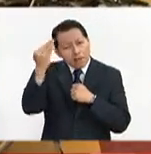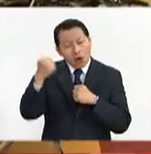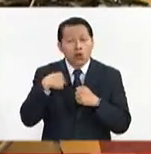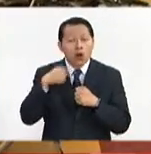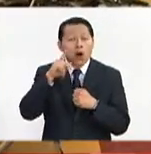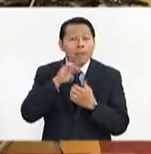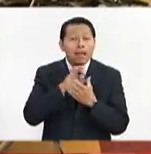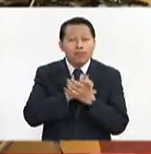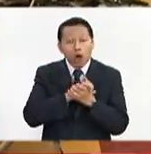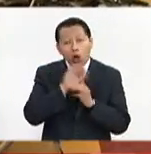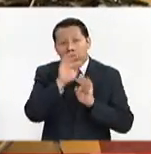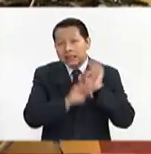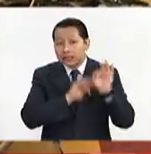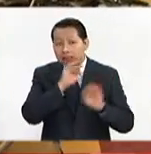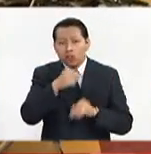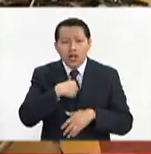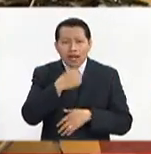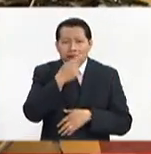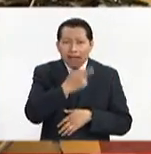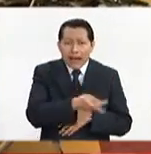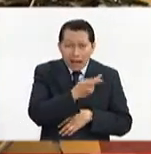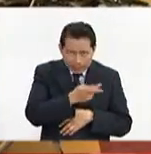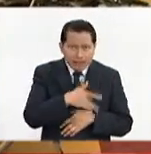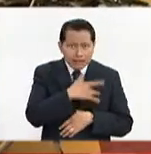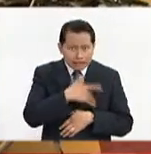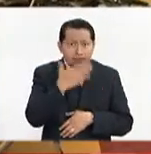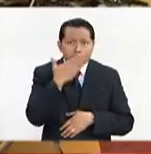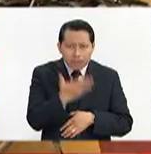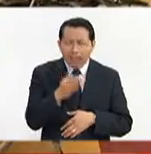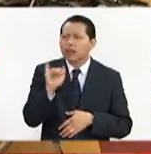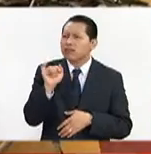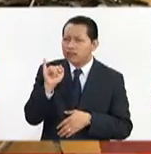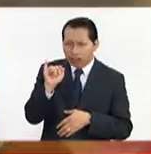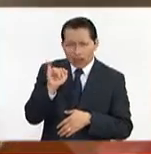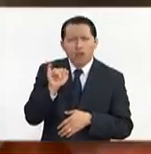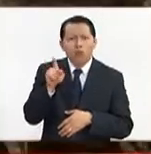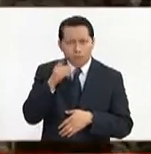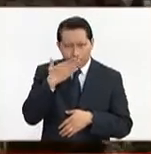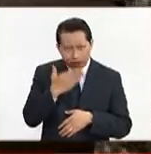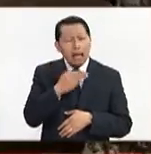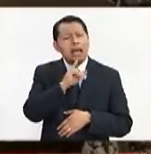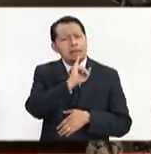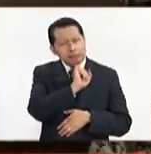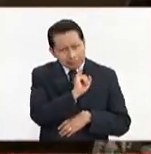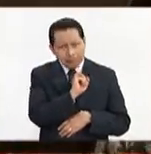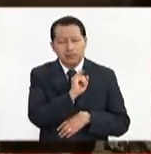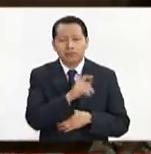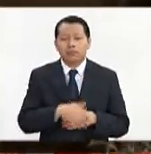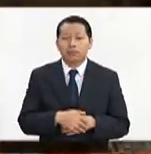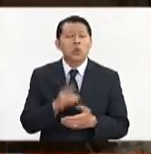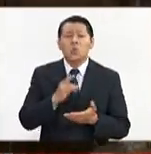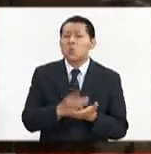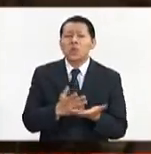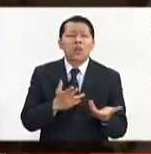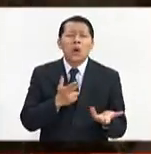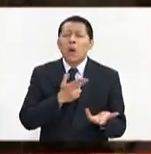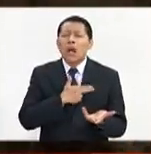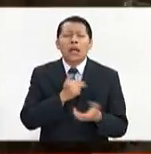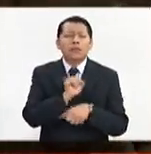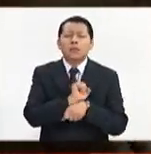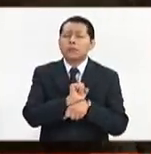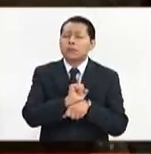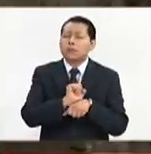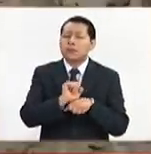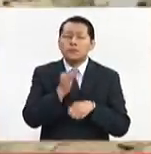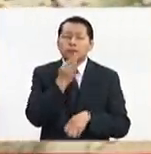esposa, ¿te sientes bien? Sí, sí, ahí quedamos. ¿Tú estás bien? Sí. Solo sufrieron heridas menores. Ahora,